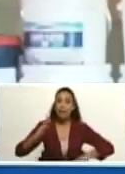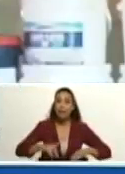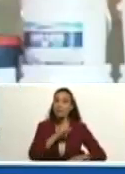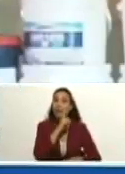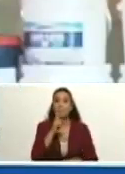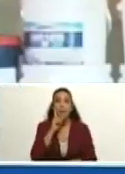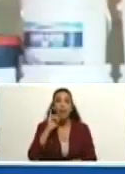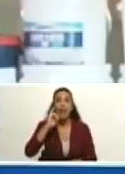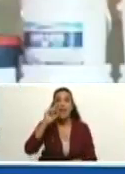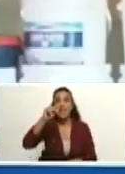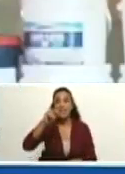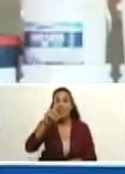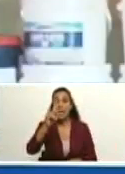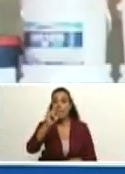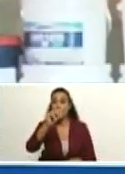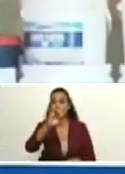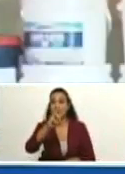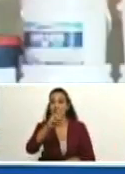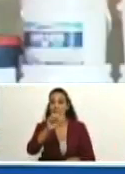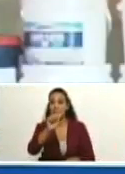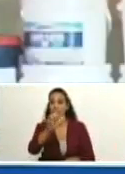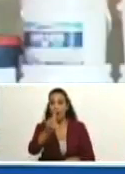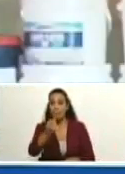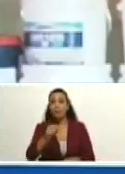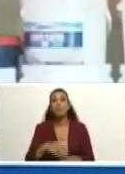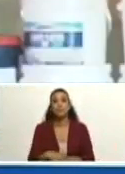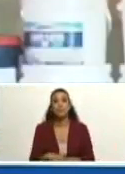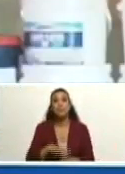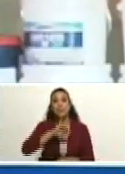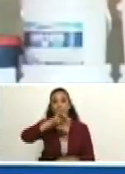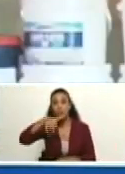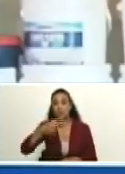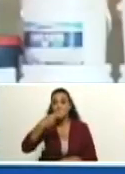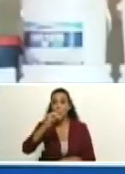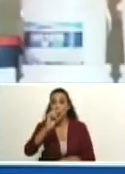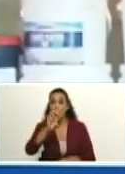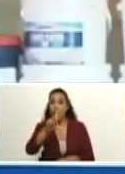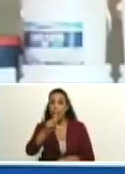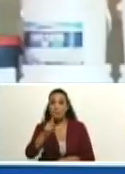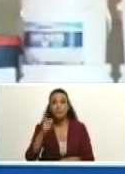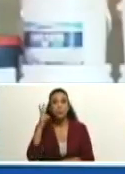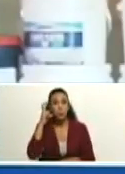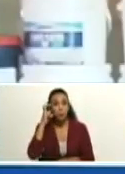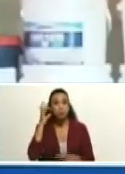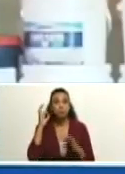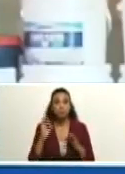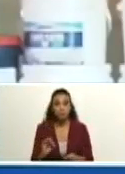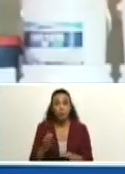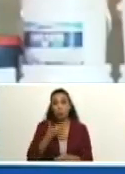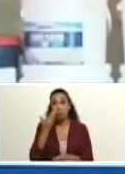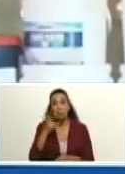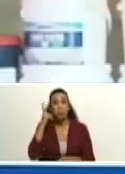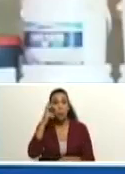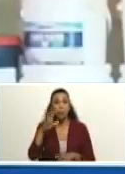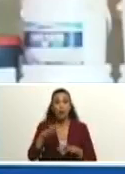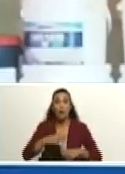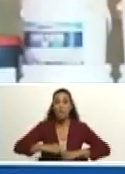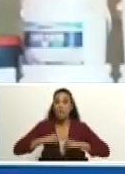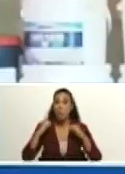dirigida por Joel Izaguirre. Naguará, pues. Suena bien, ¿oíste? Acopladita, tiene